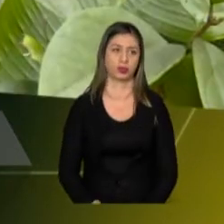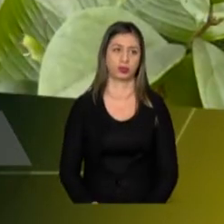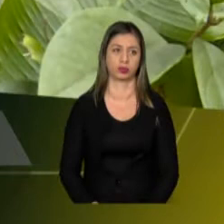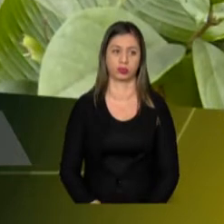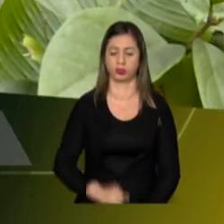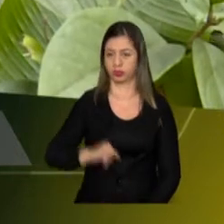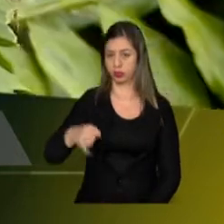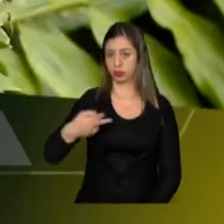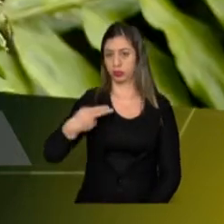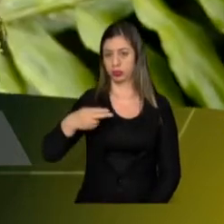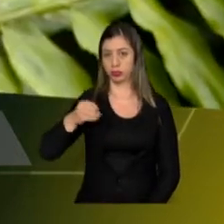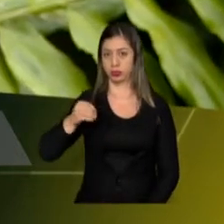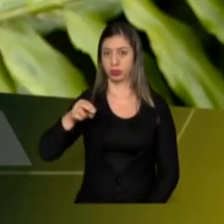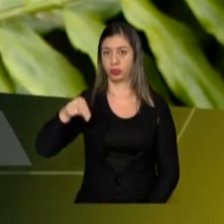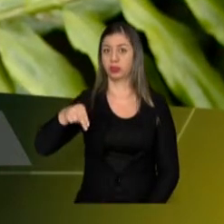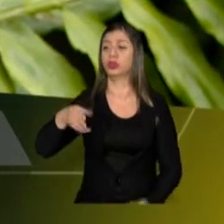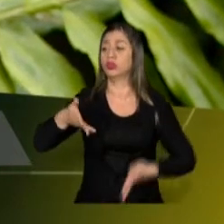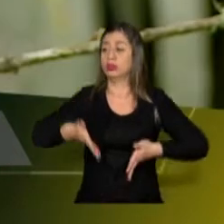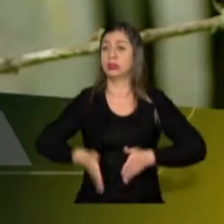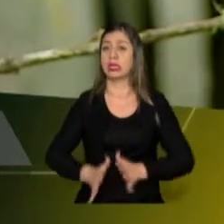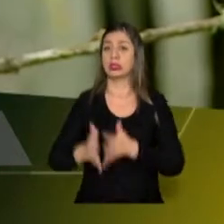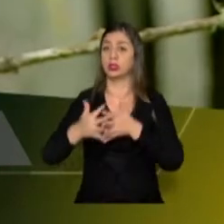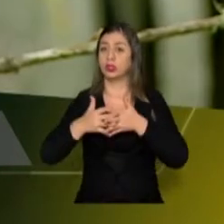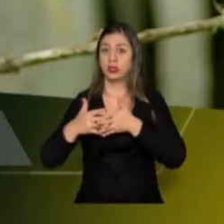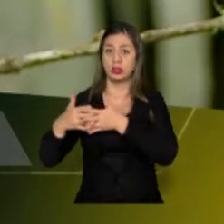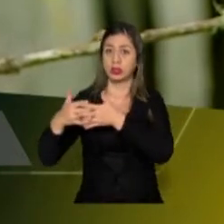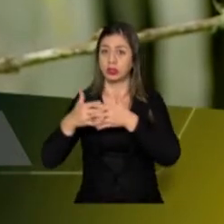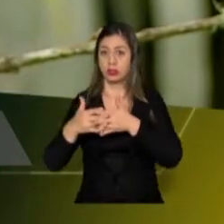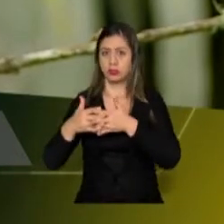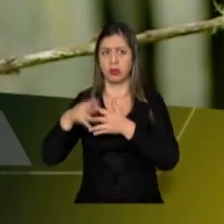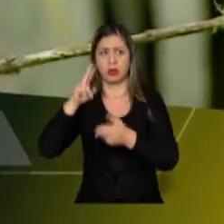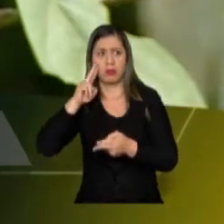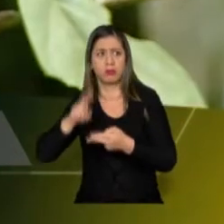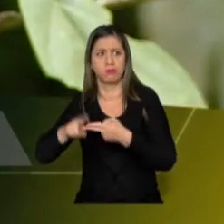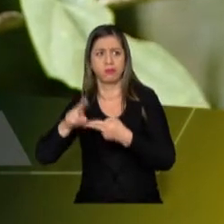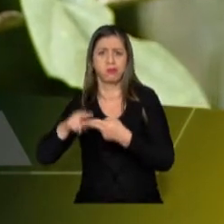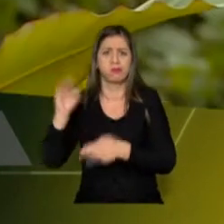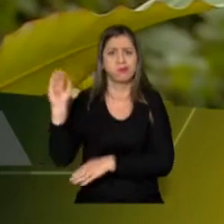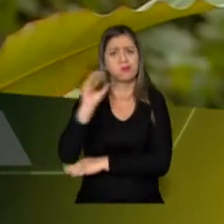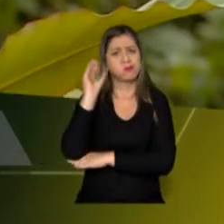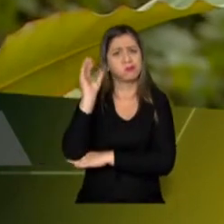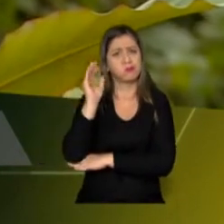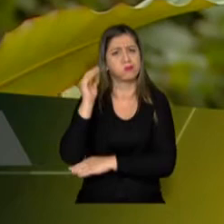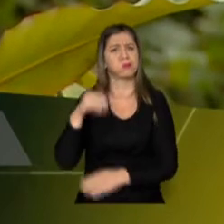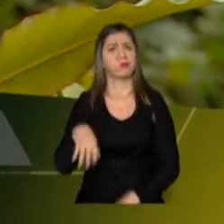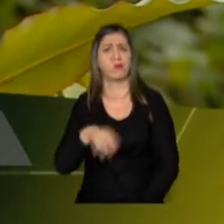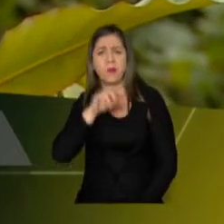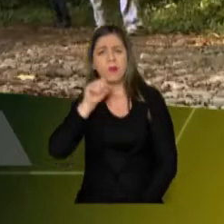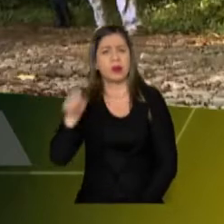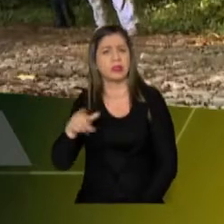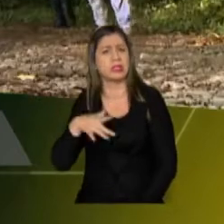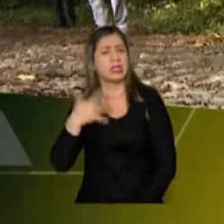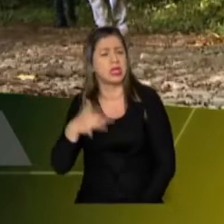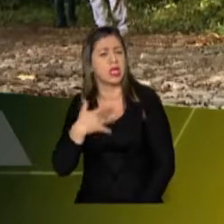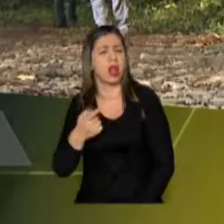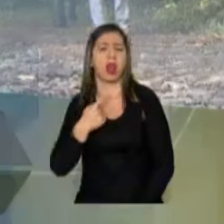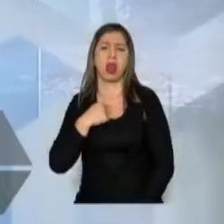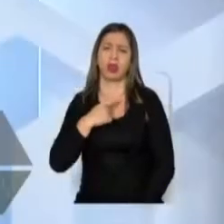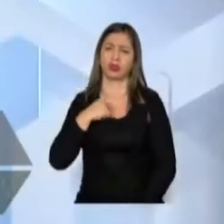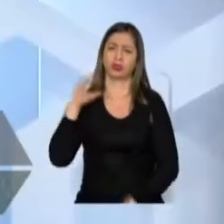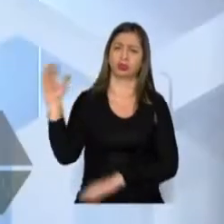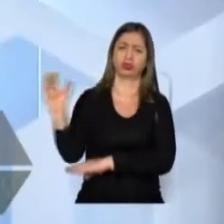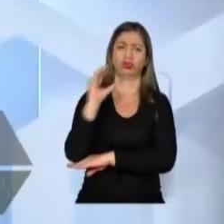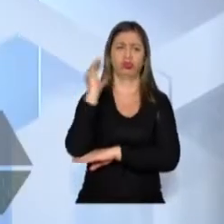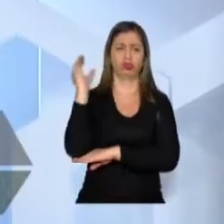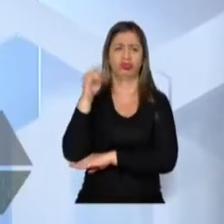usted, digamos, es estadounidense, pero conoce mucho esto por acá. Díganos, ¿qué es lo que atrae a la gente tanto de esta